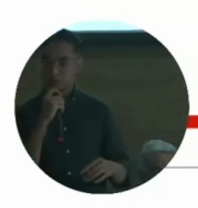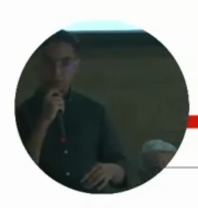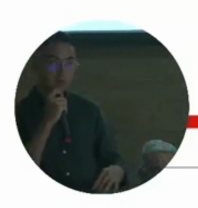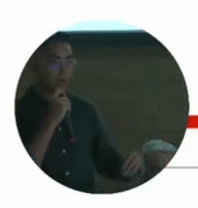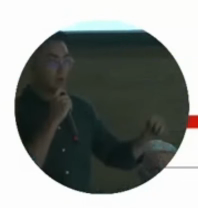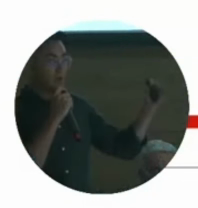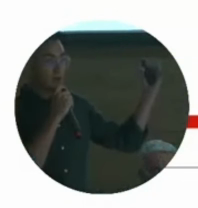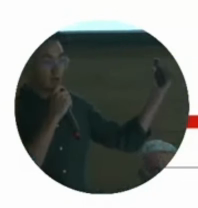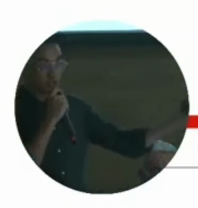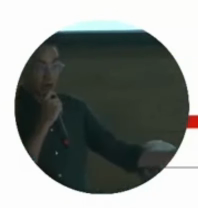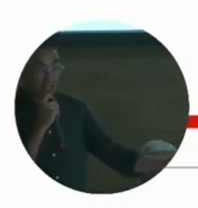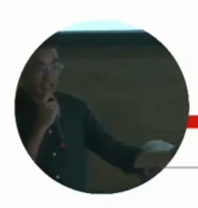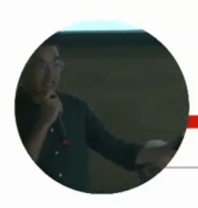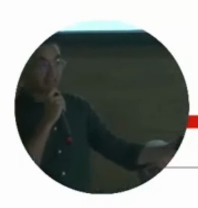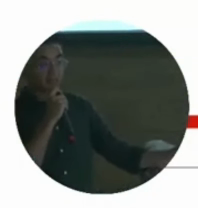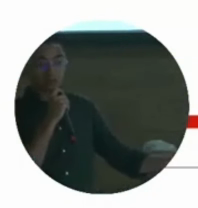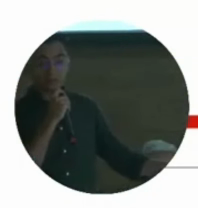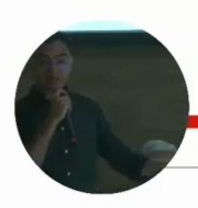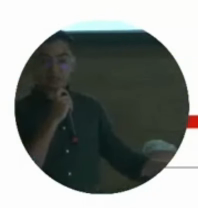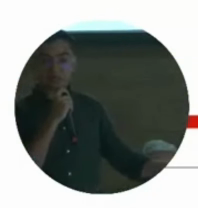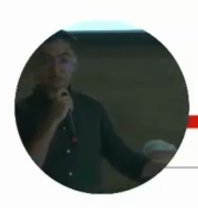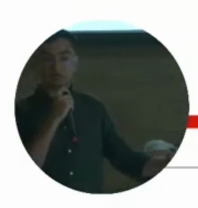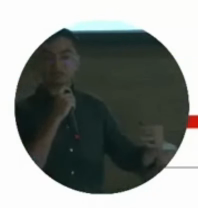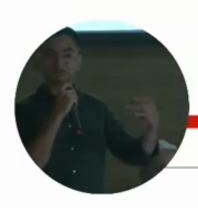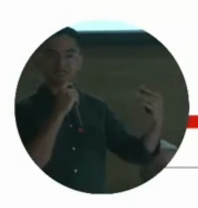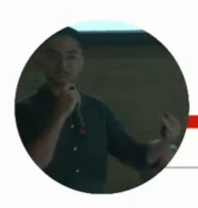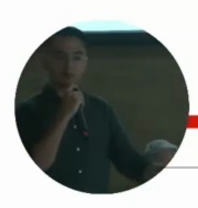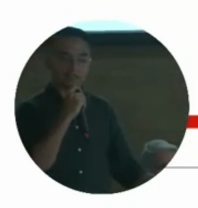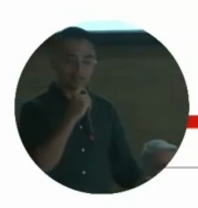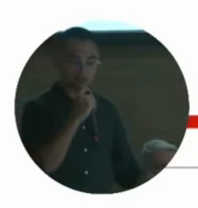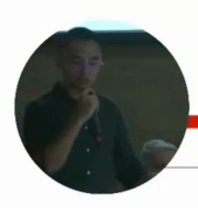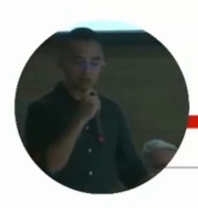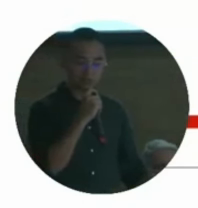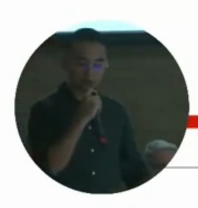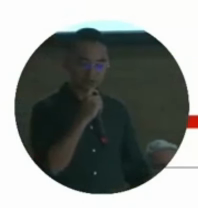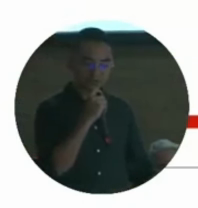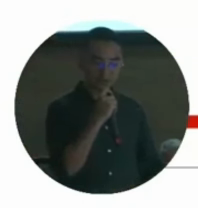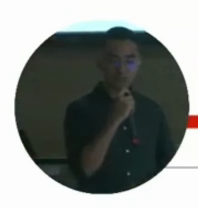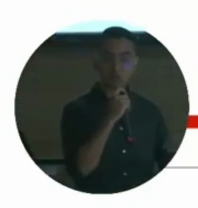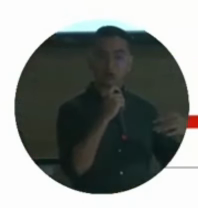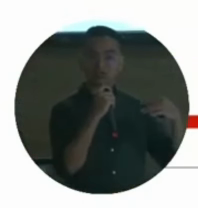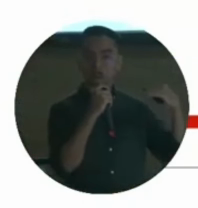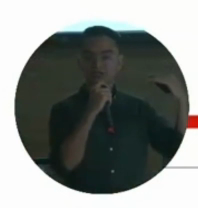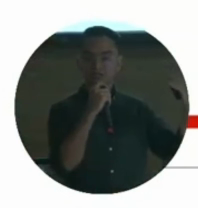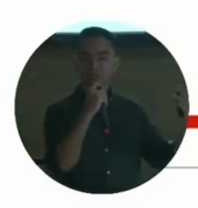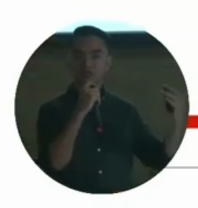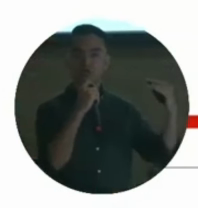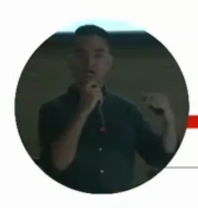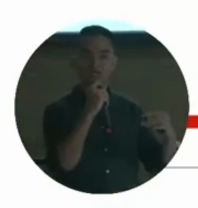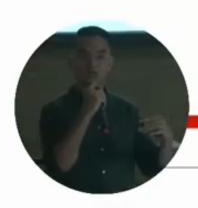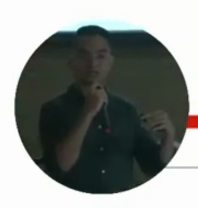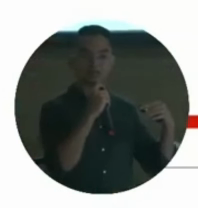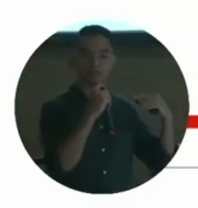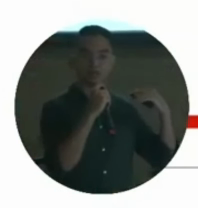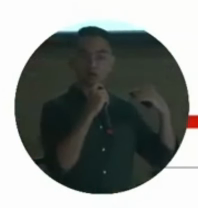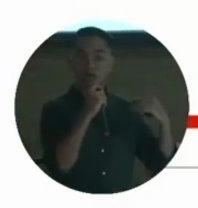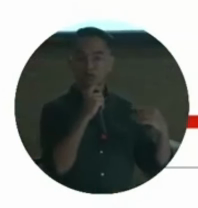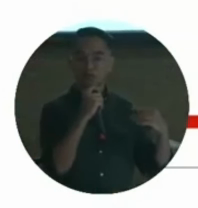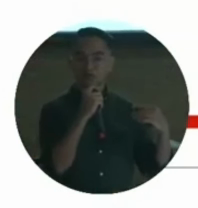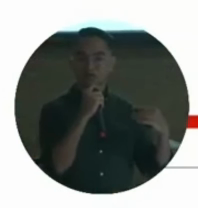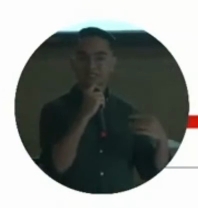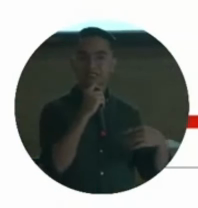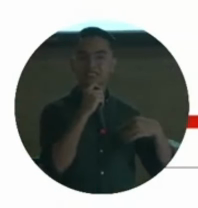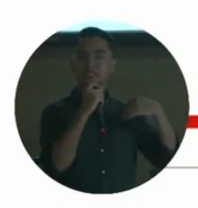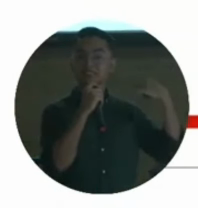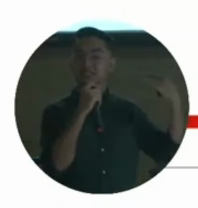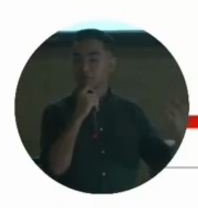educación superior. Los avances que ha tenido el departamento definitivamente son muy importantes, sobre todo en términos de educación. Tenemos una